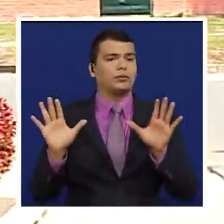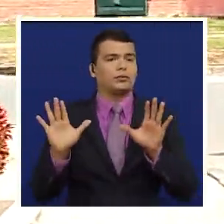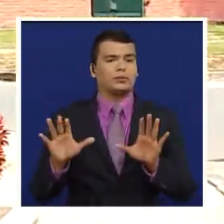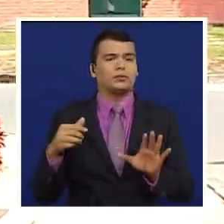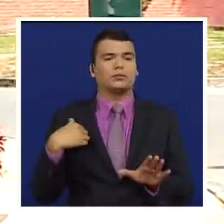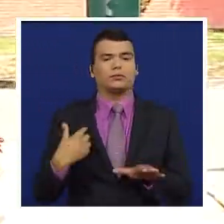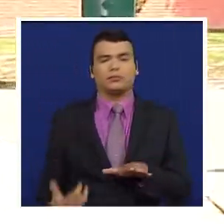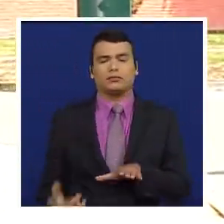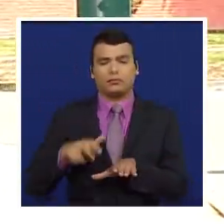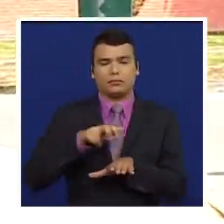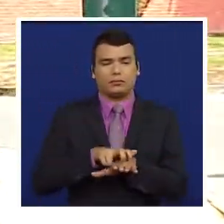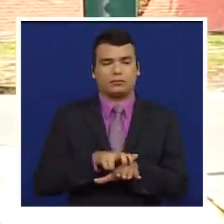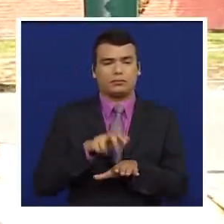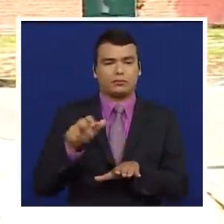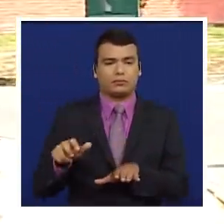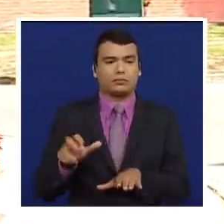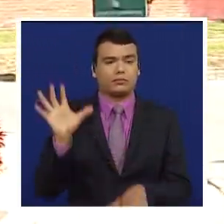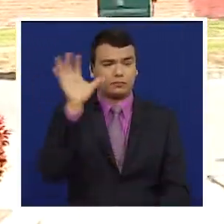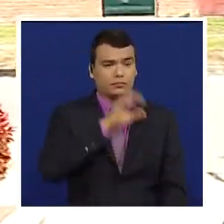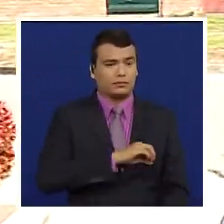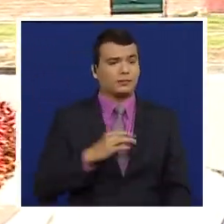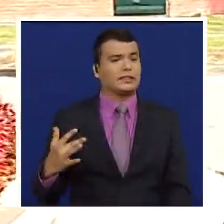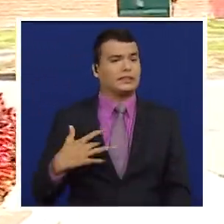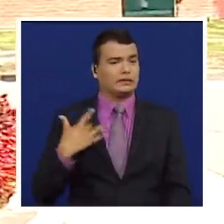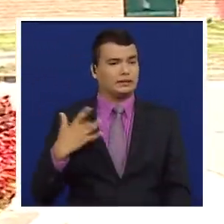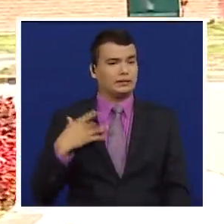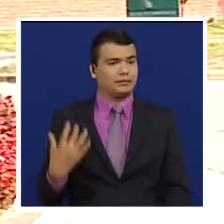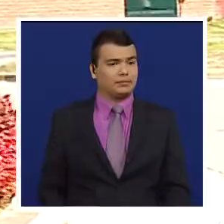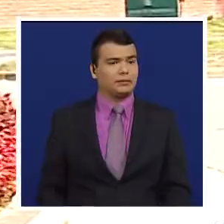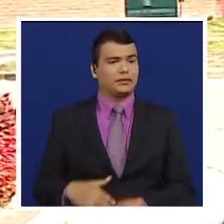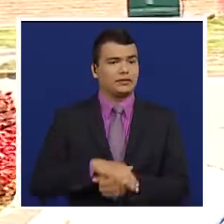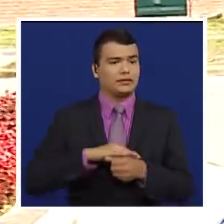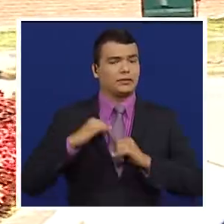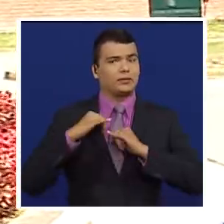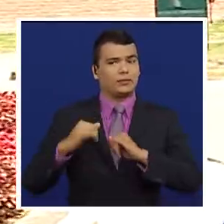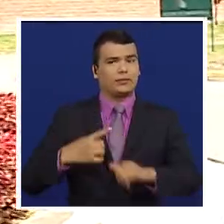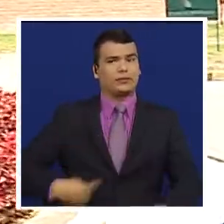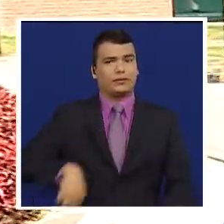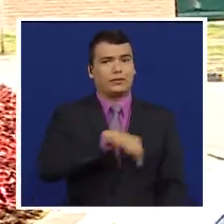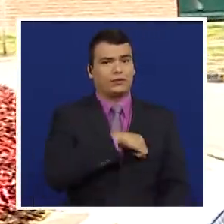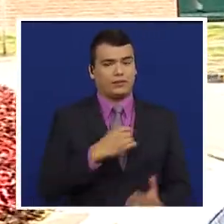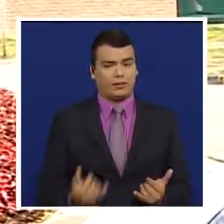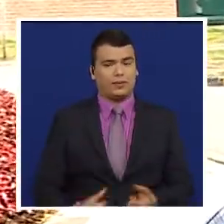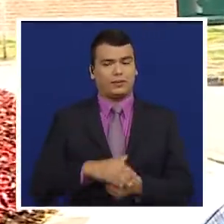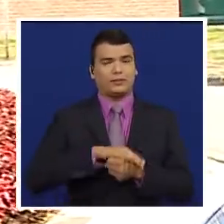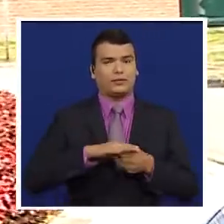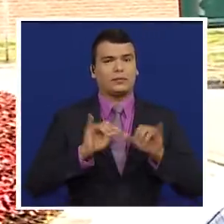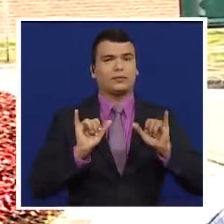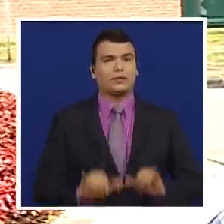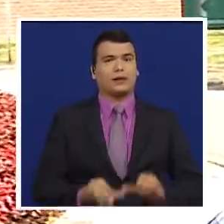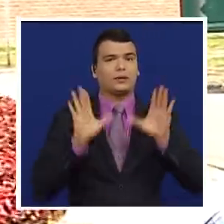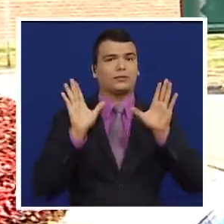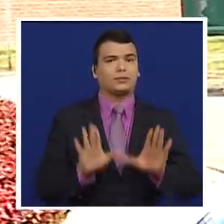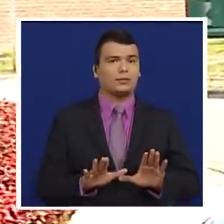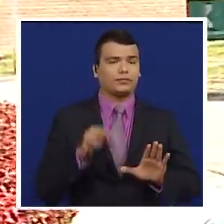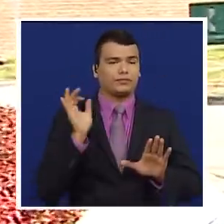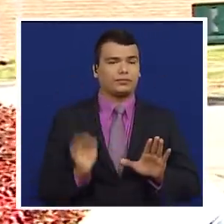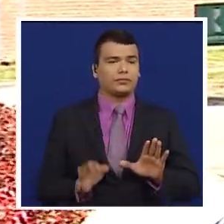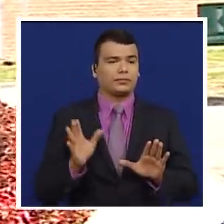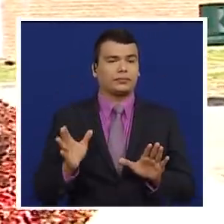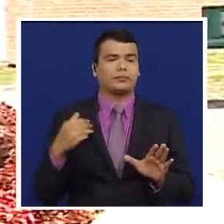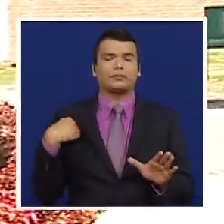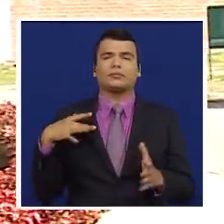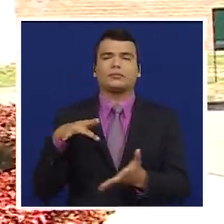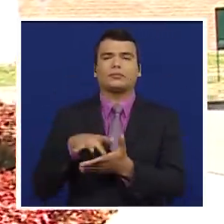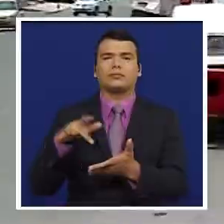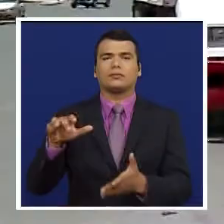cabina para sentir y para vivir lo que nos pasa a nosotros en estos días de paro. Eso, para llegar a